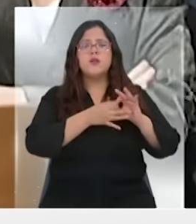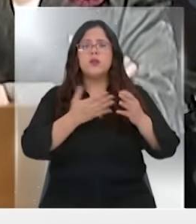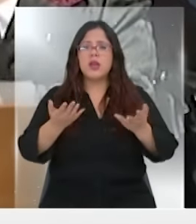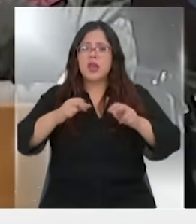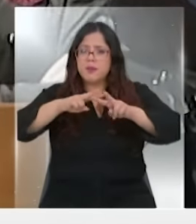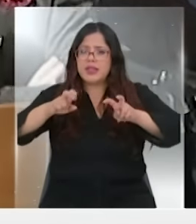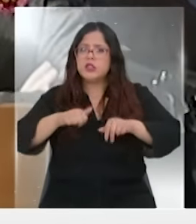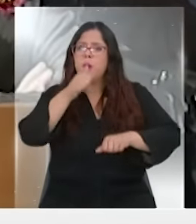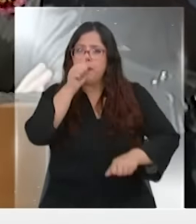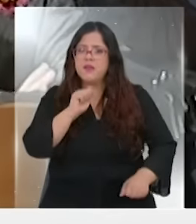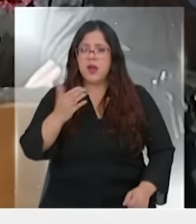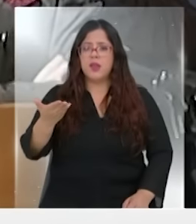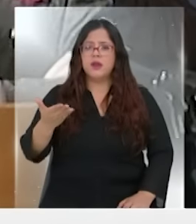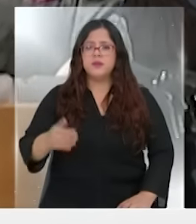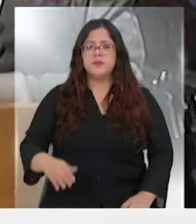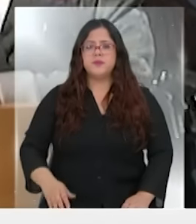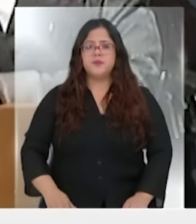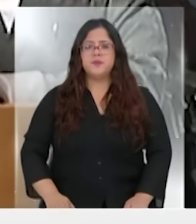secreto en esos casos, ¿no?